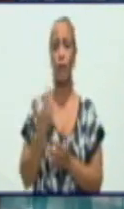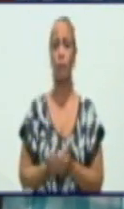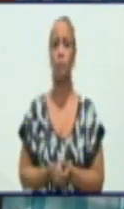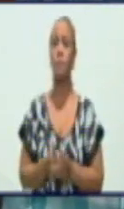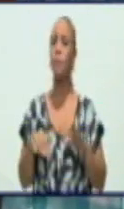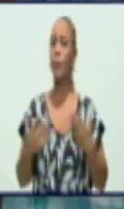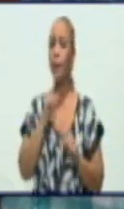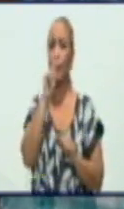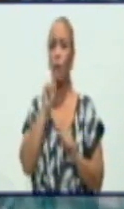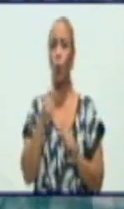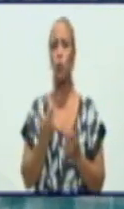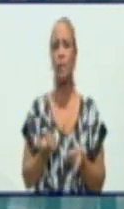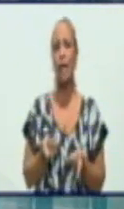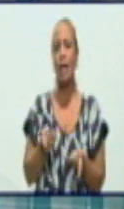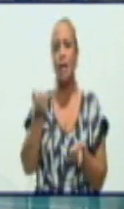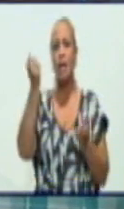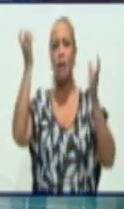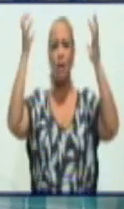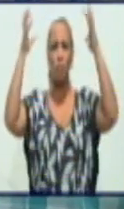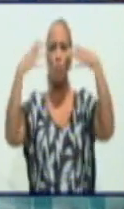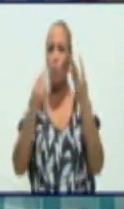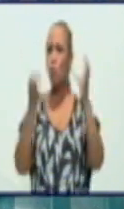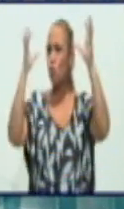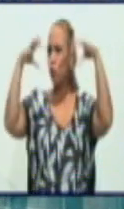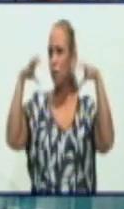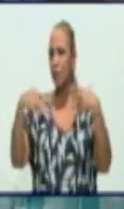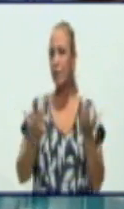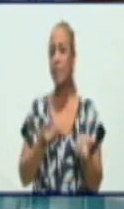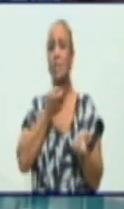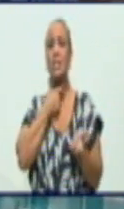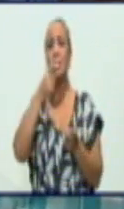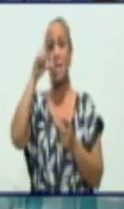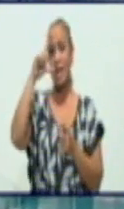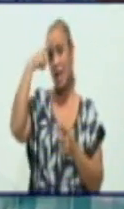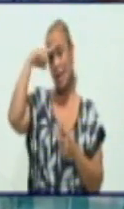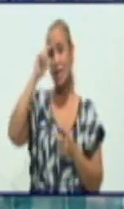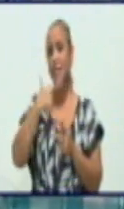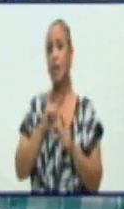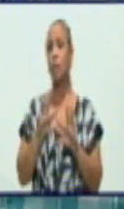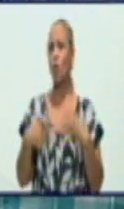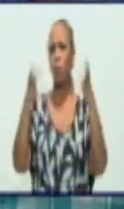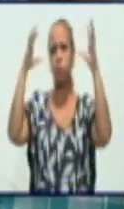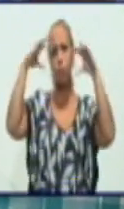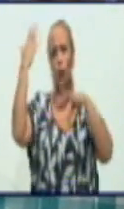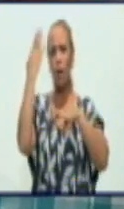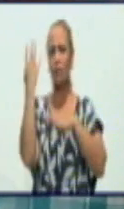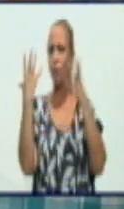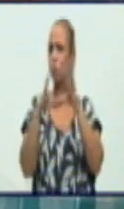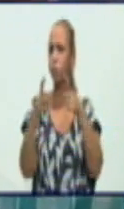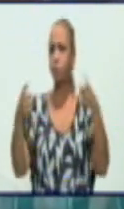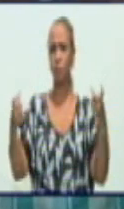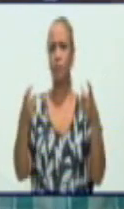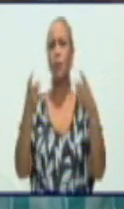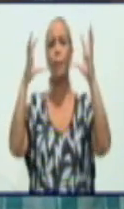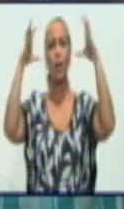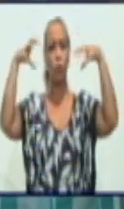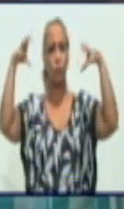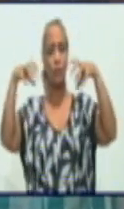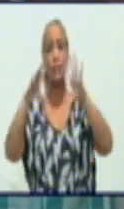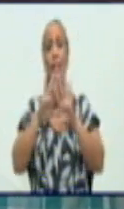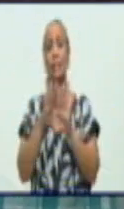el sas no es un huracán de grandes dimensiones pero sin embargo en una lluvia concentrada que para imagínate que si pasan por